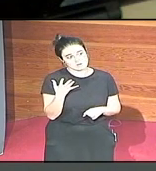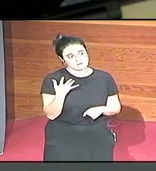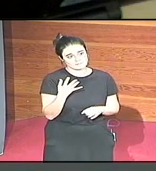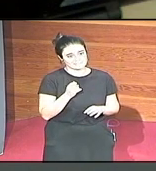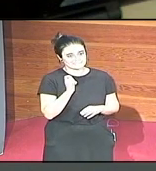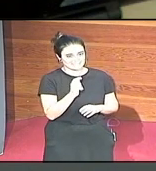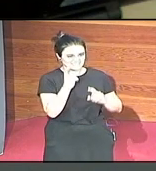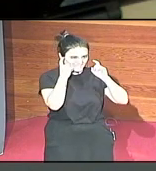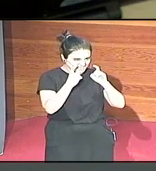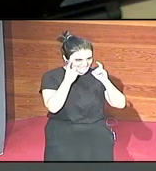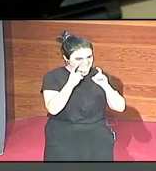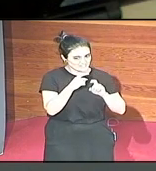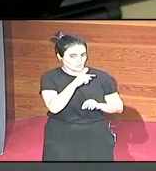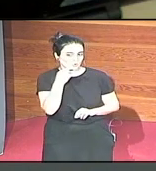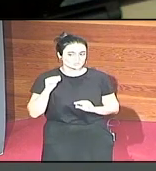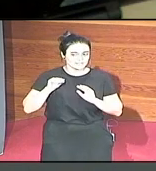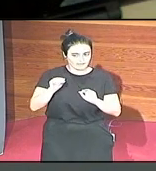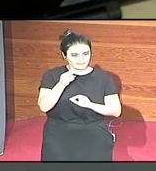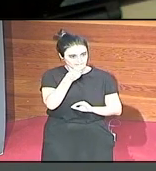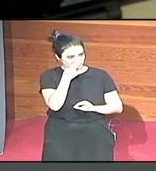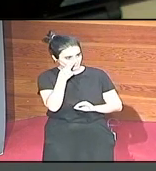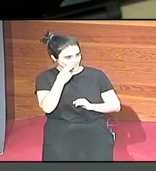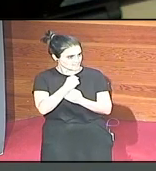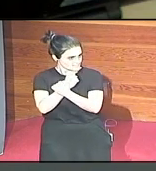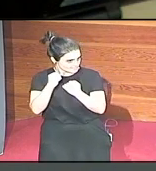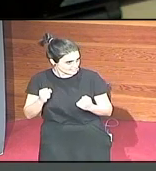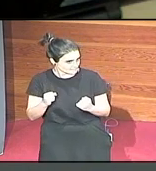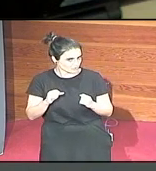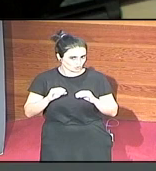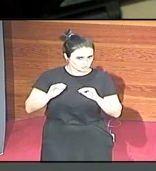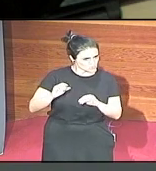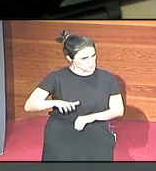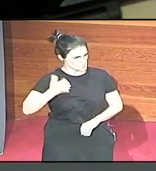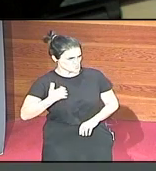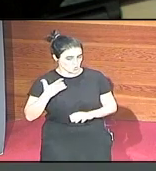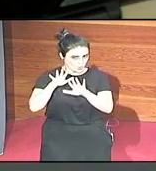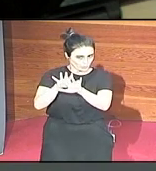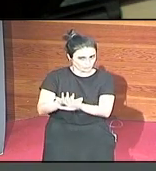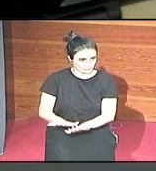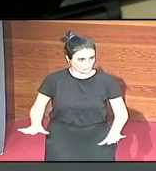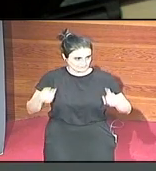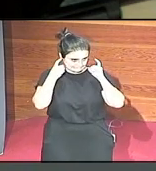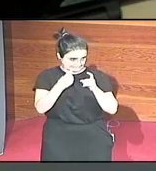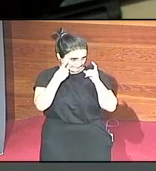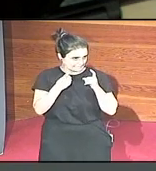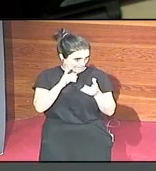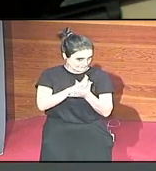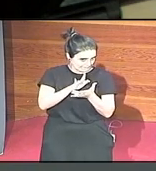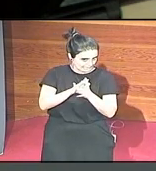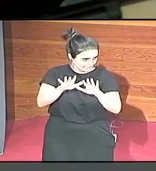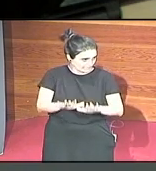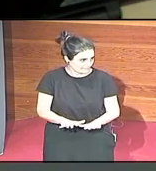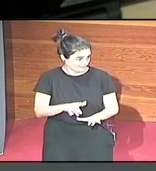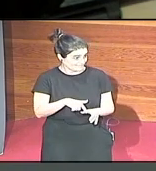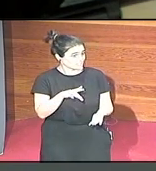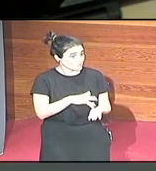acomodar los intereses de Rusia y apaciguar sus malos humores. repitiendo errores que a mí